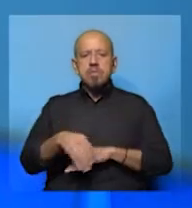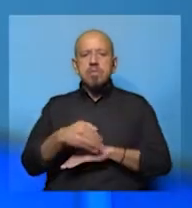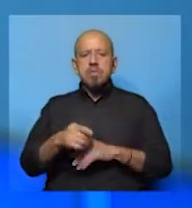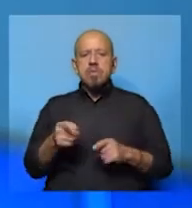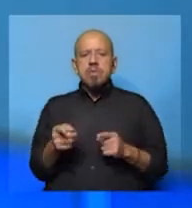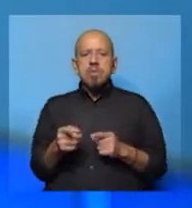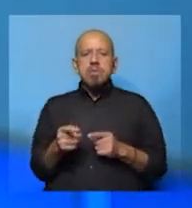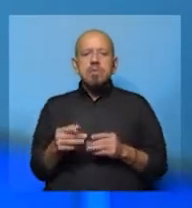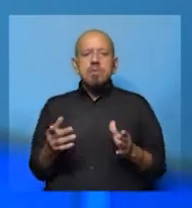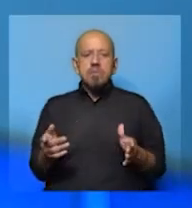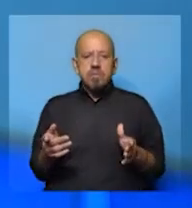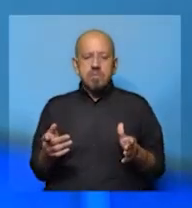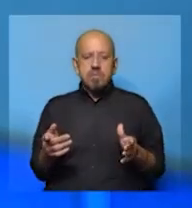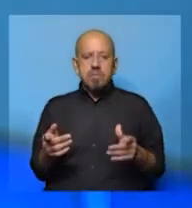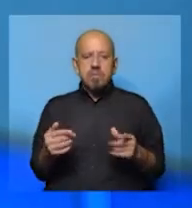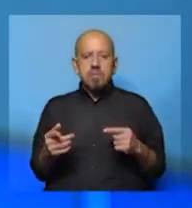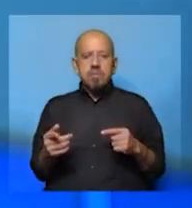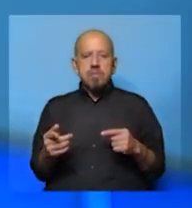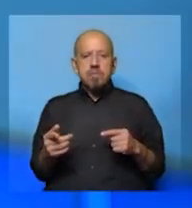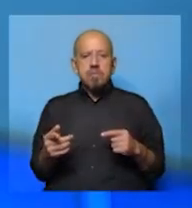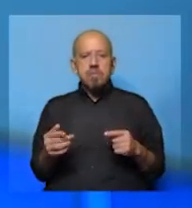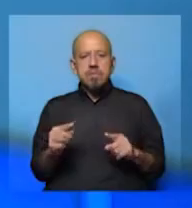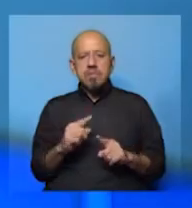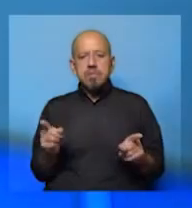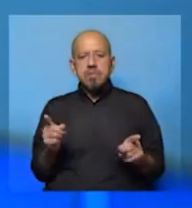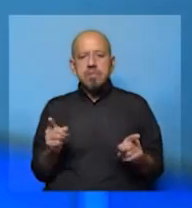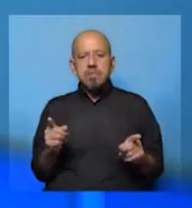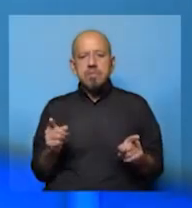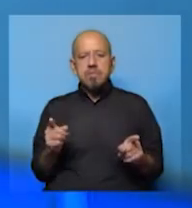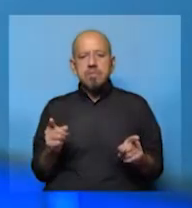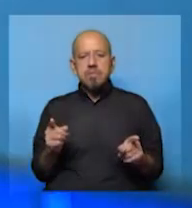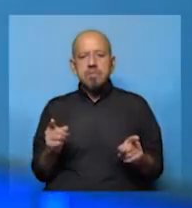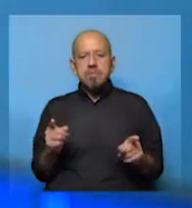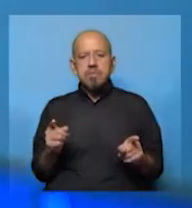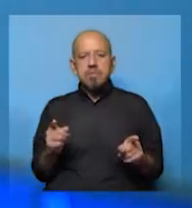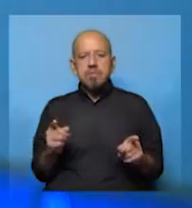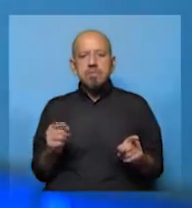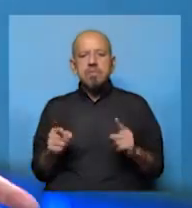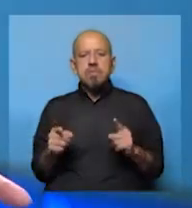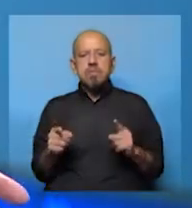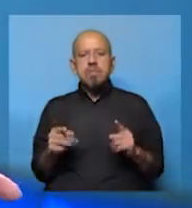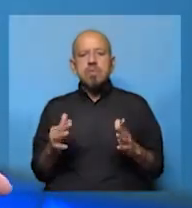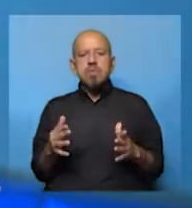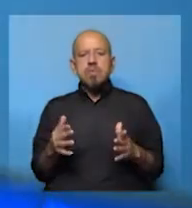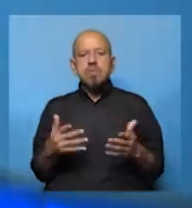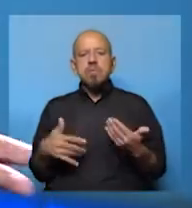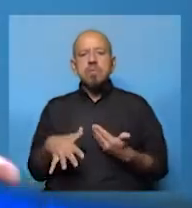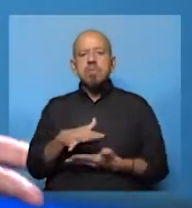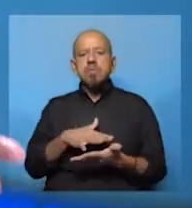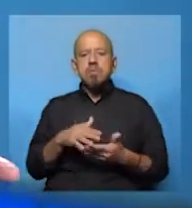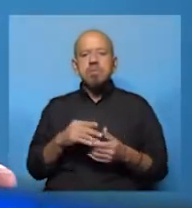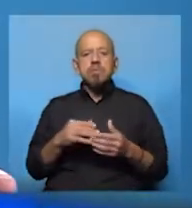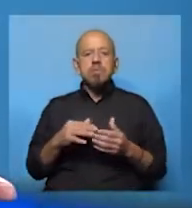es decir estoy justificando o estoy No no estoy eh describiendo una situación qué